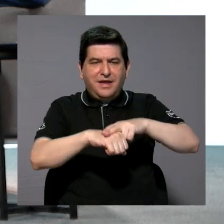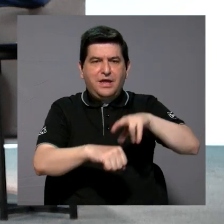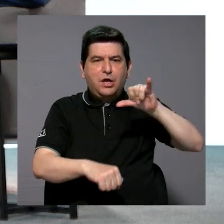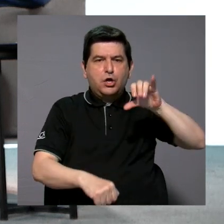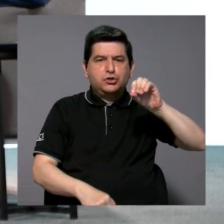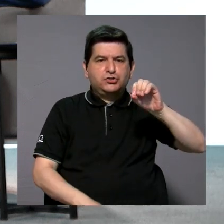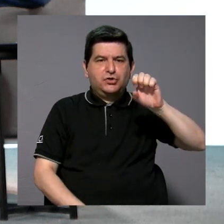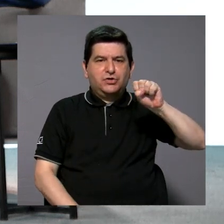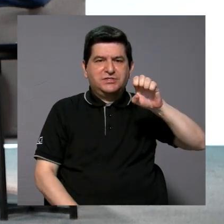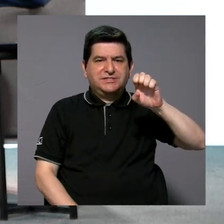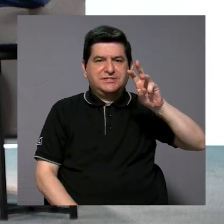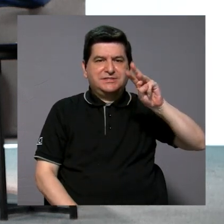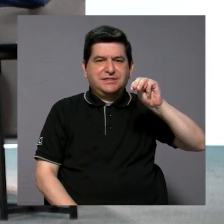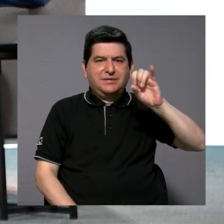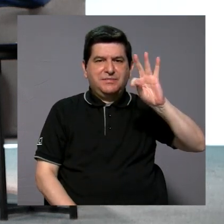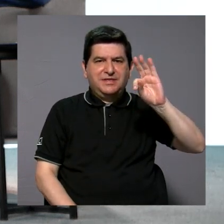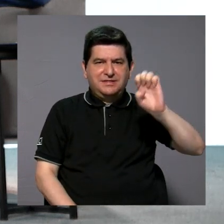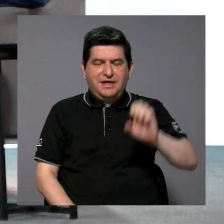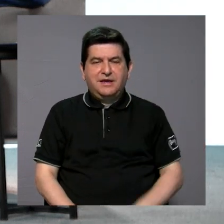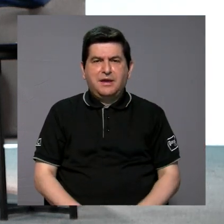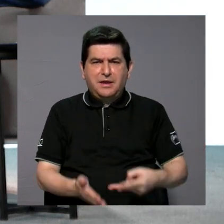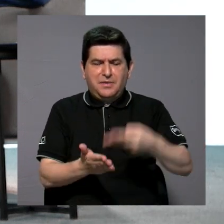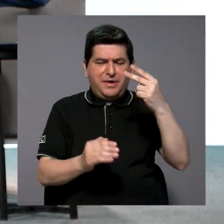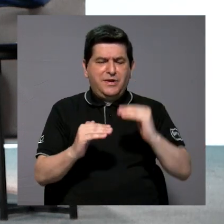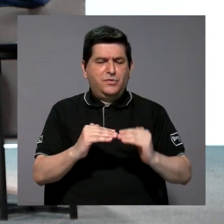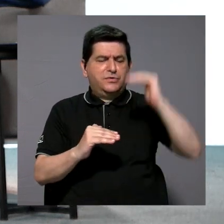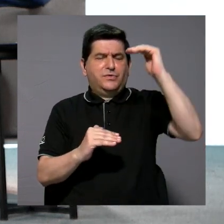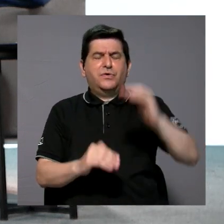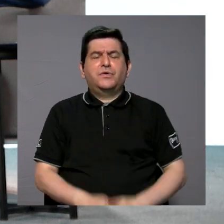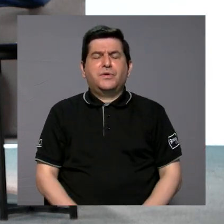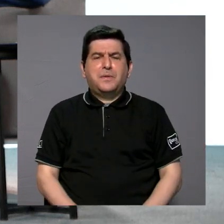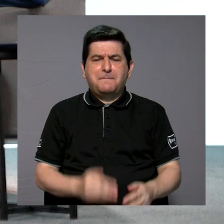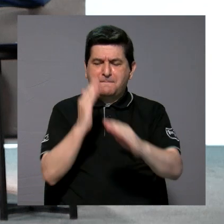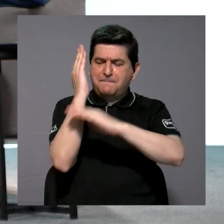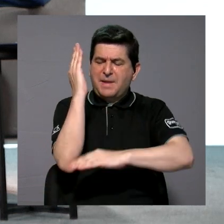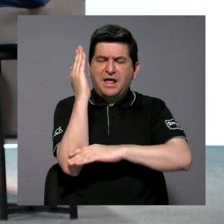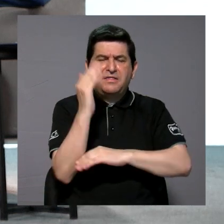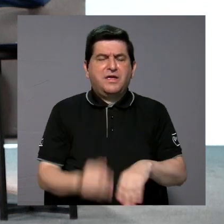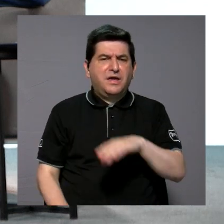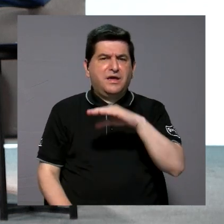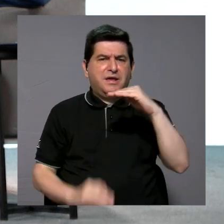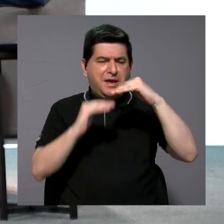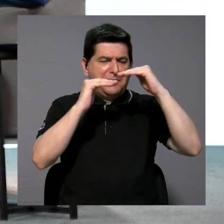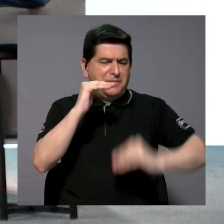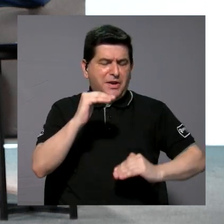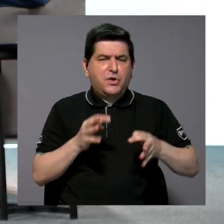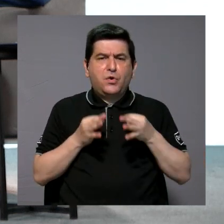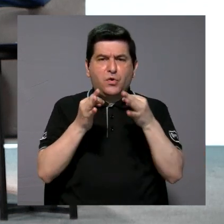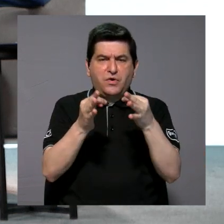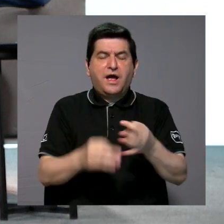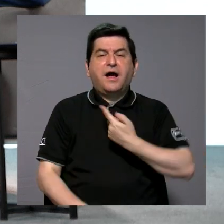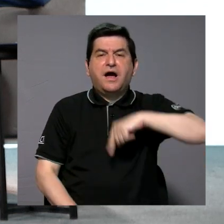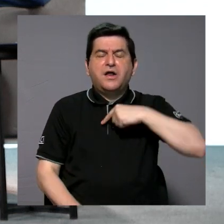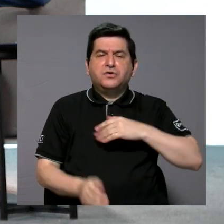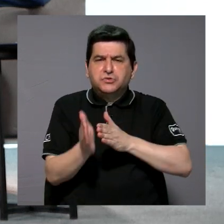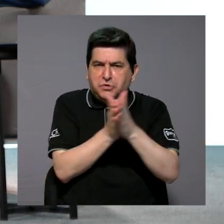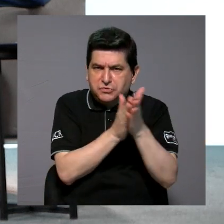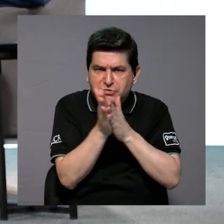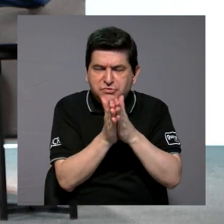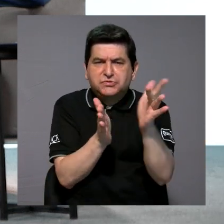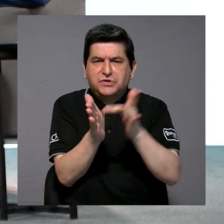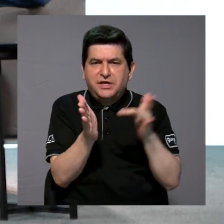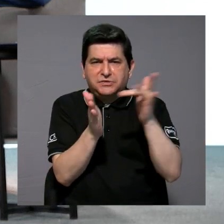Yosemite vale más la madera que el turismo, tenemos que explotar